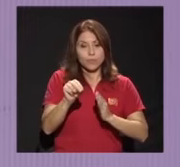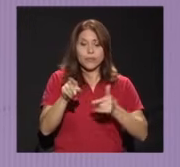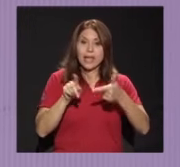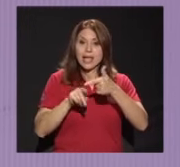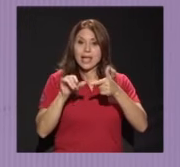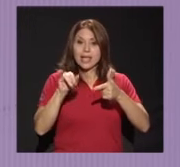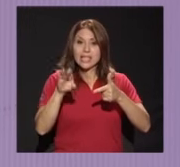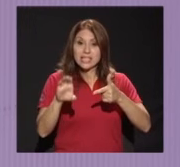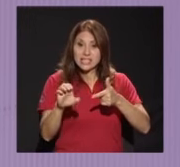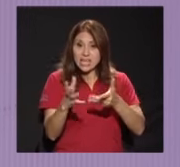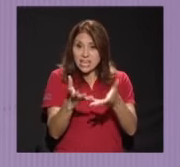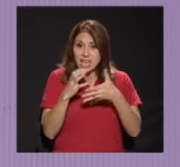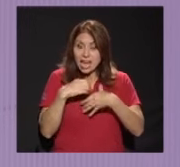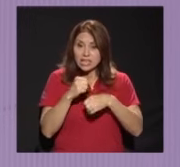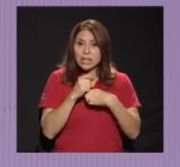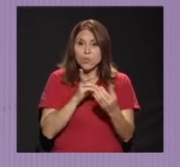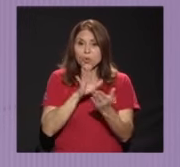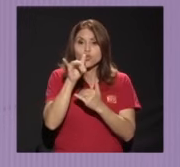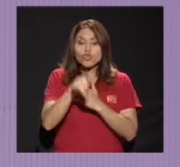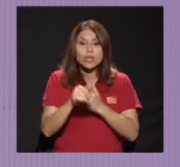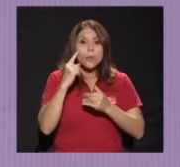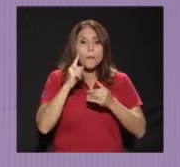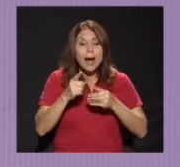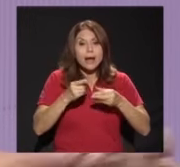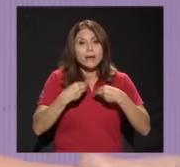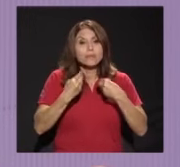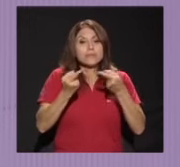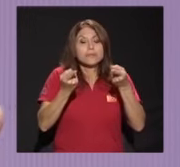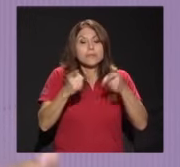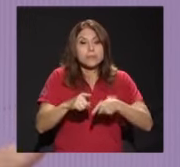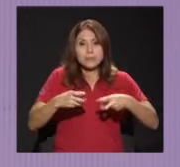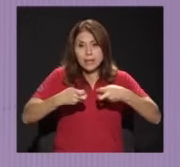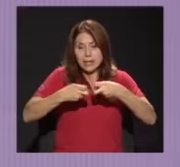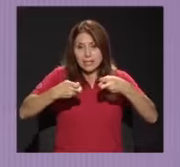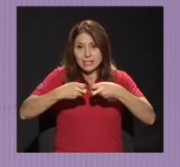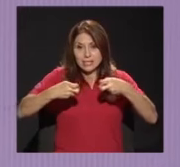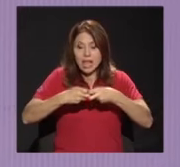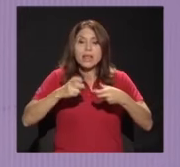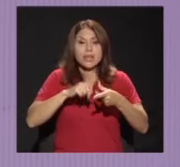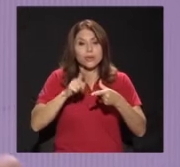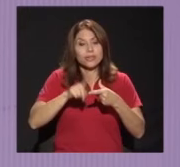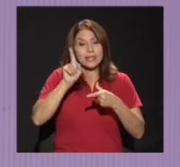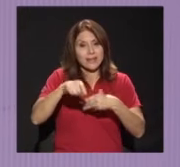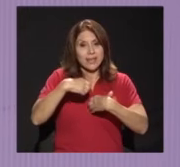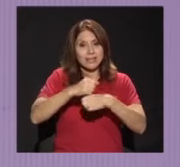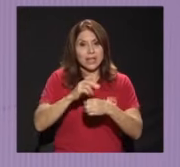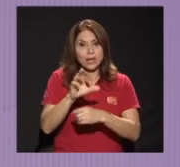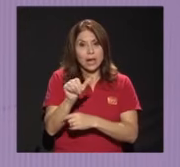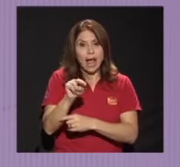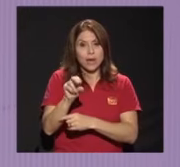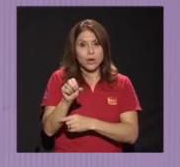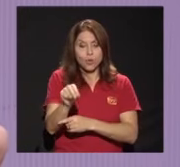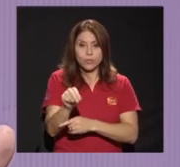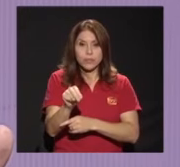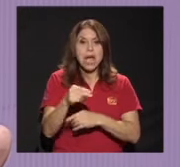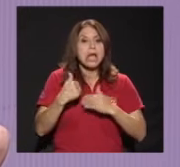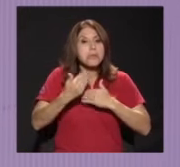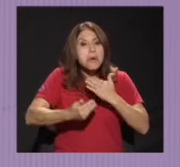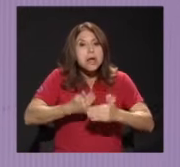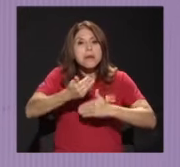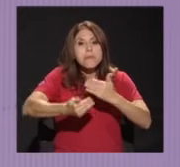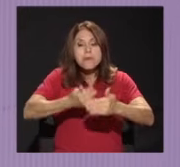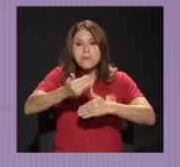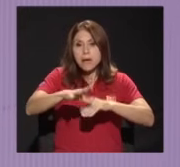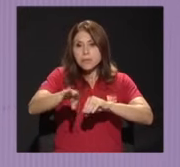un proyecto hidroeléctrico, ¿verdad? Y pues ahí se van derivando los cánones dependiendo de qué la actividad productiva que se requiere hacer